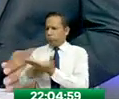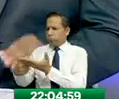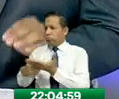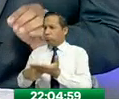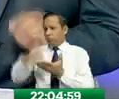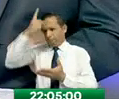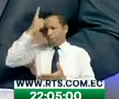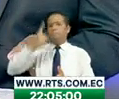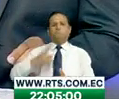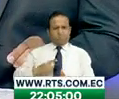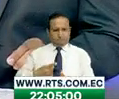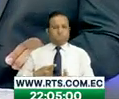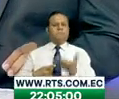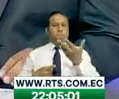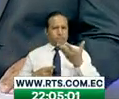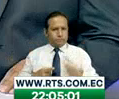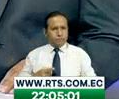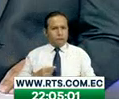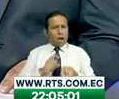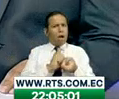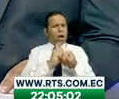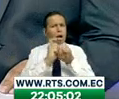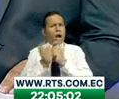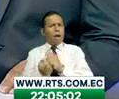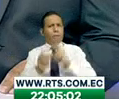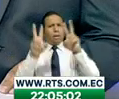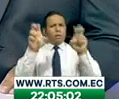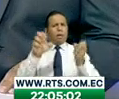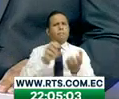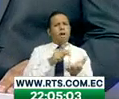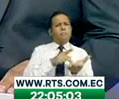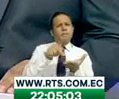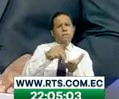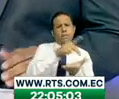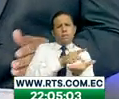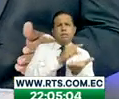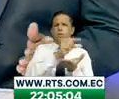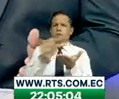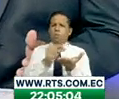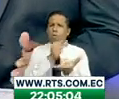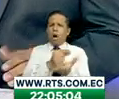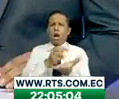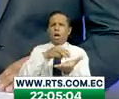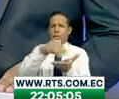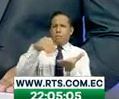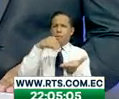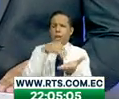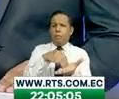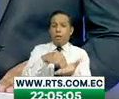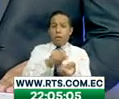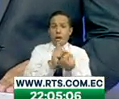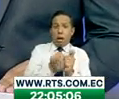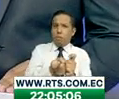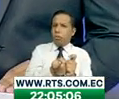modificaciones las circunscripciones electorales de Pichincha, Guayas y Manabí para las elecciones el próximo